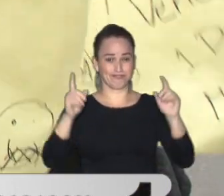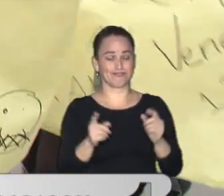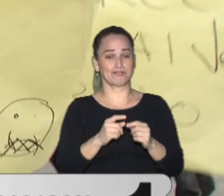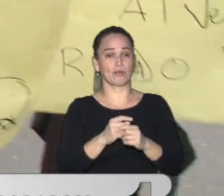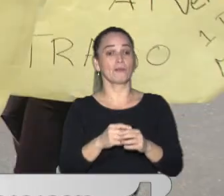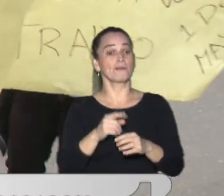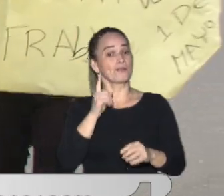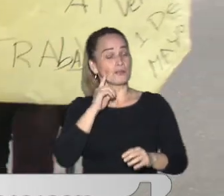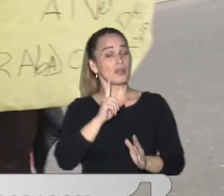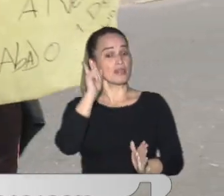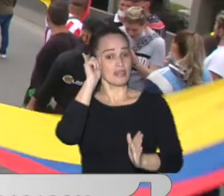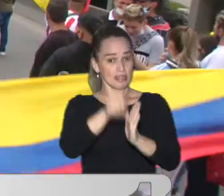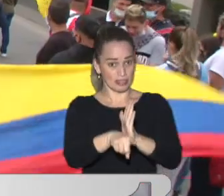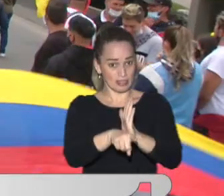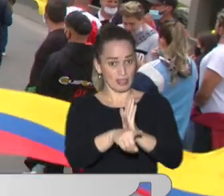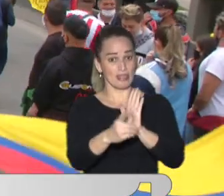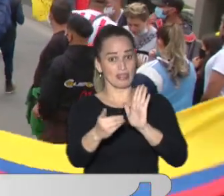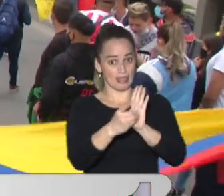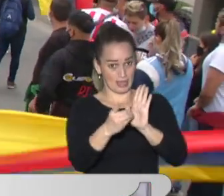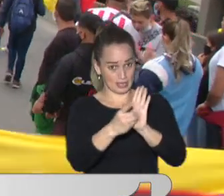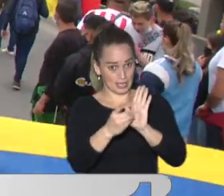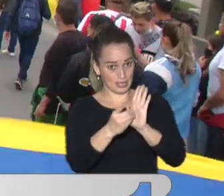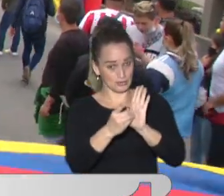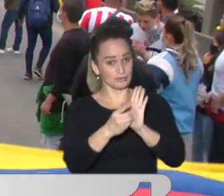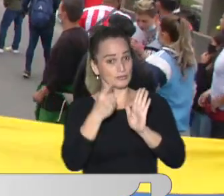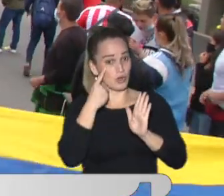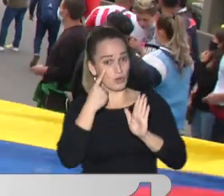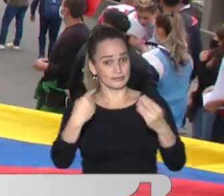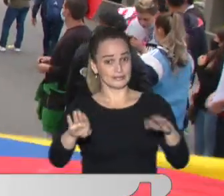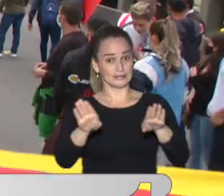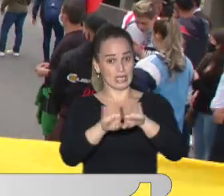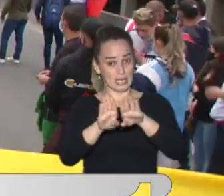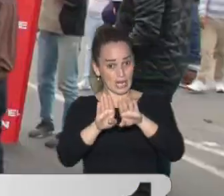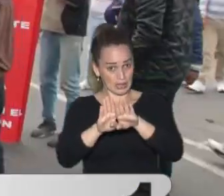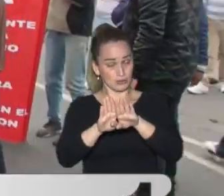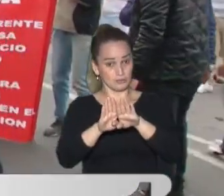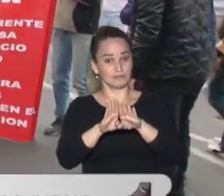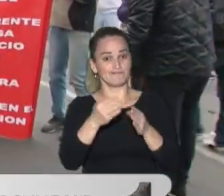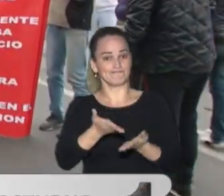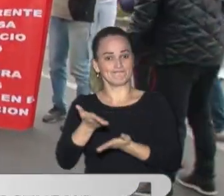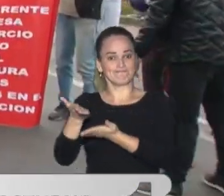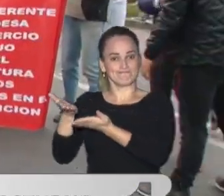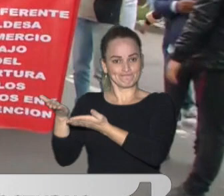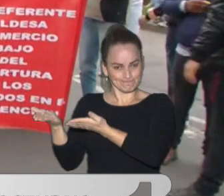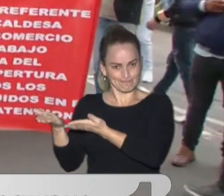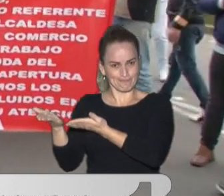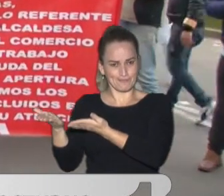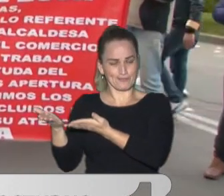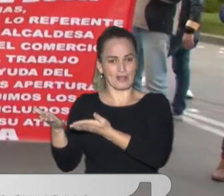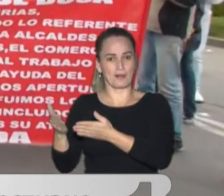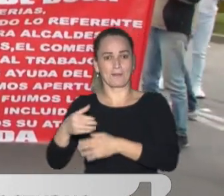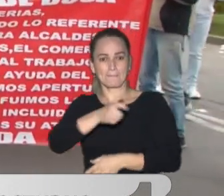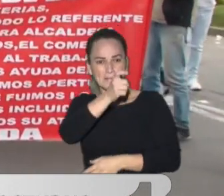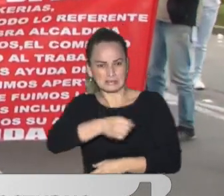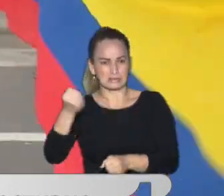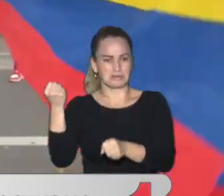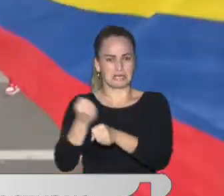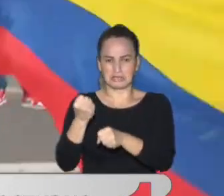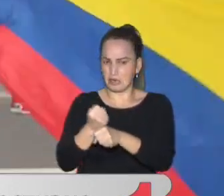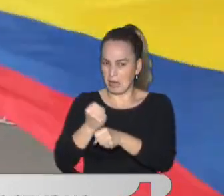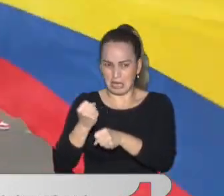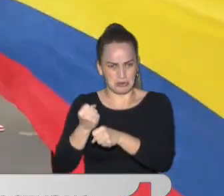El decreto que ordena cerrar bares, gastrobares y discotecas en la ciudad hizo que cientos de propietarios de estos establecimientos salieran a las calles.